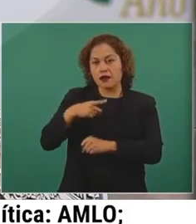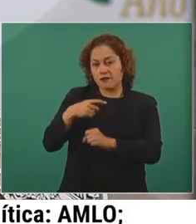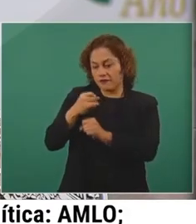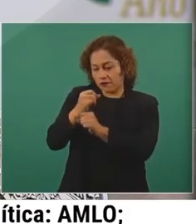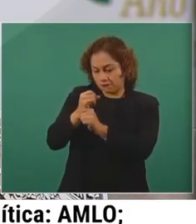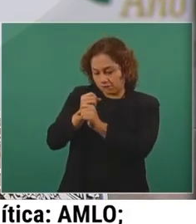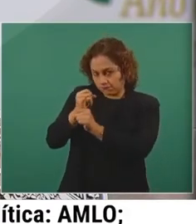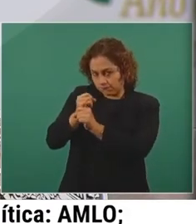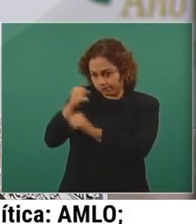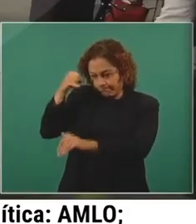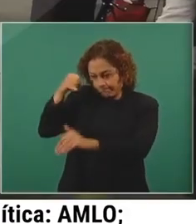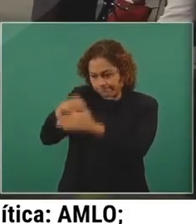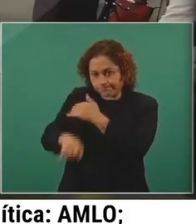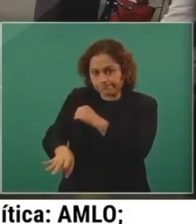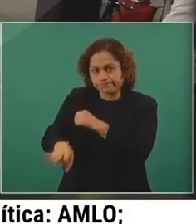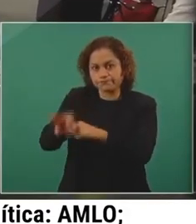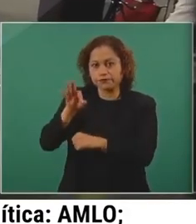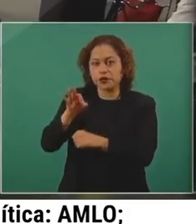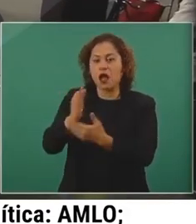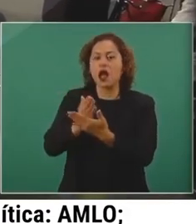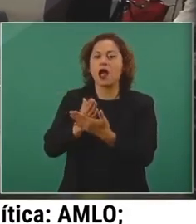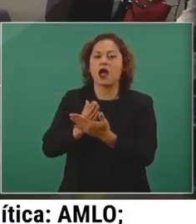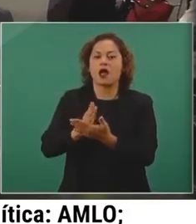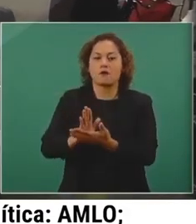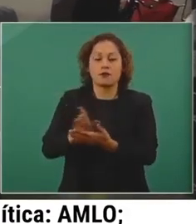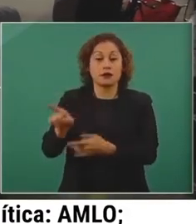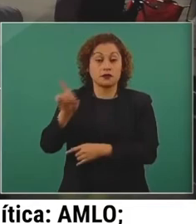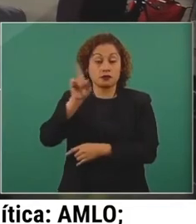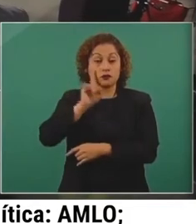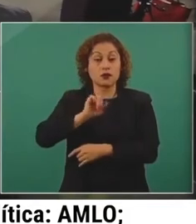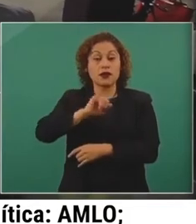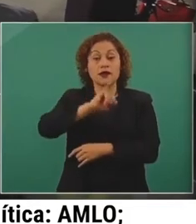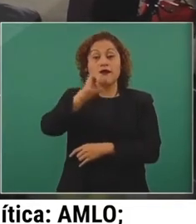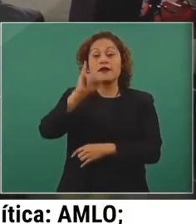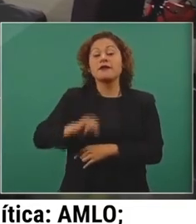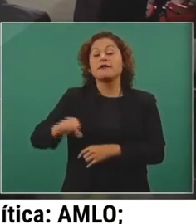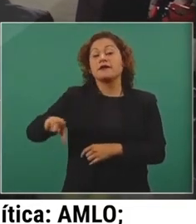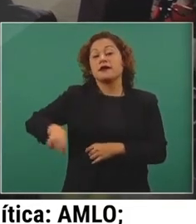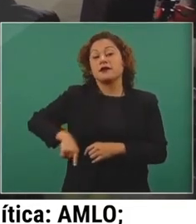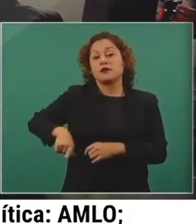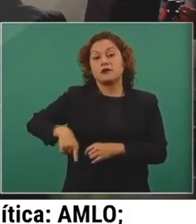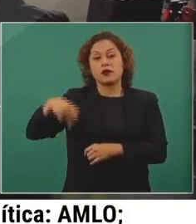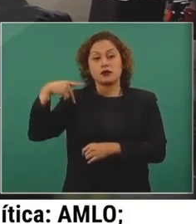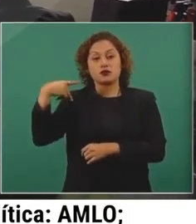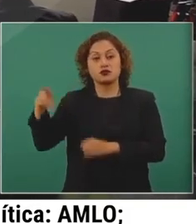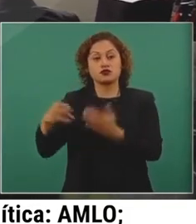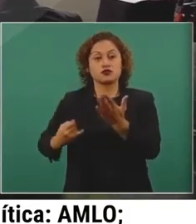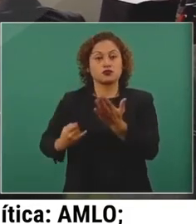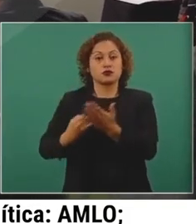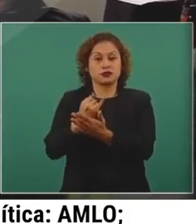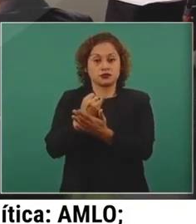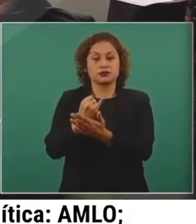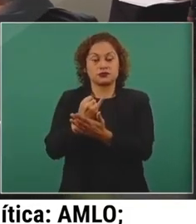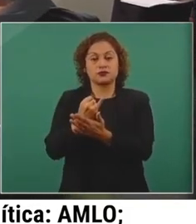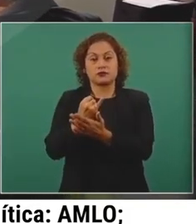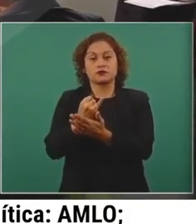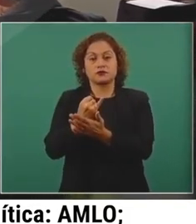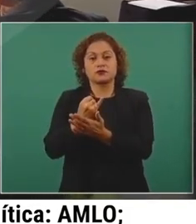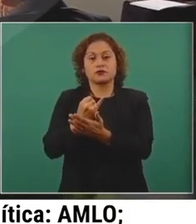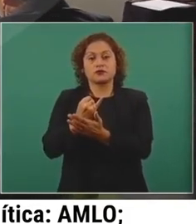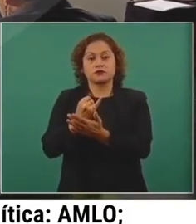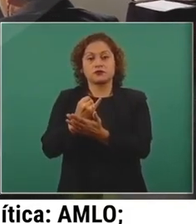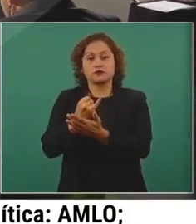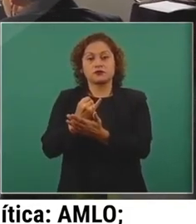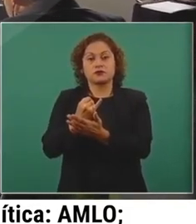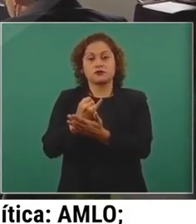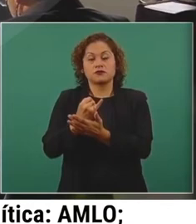El presidente Andrés Manuel López Obrador pidió este miércoles que no se manipule la tragedia del colapso de la línea 12 del metro de la Ciudad de México, que ha dejado